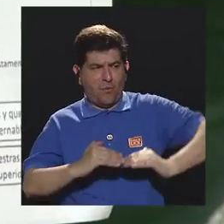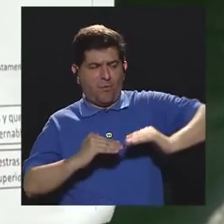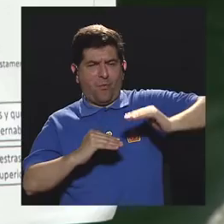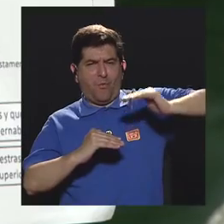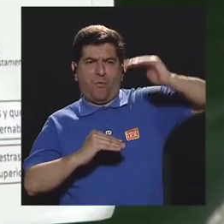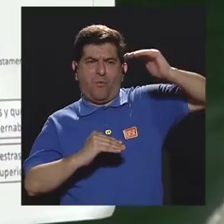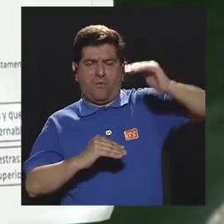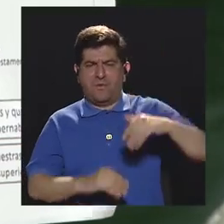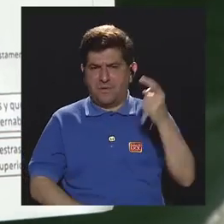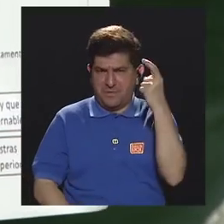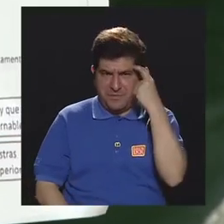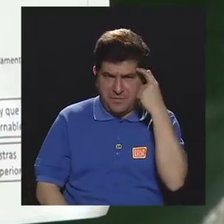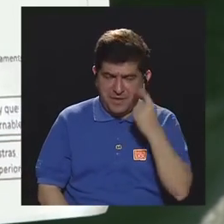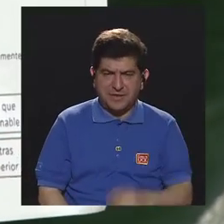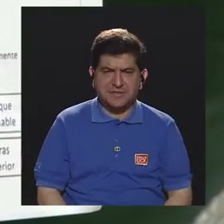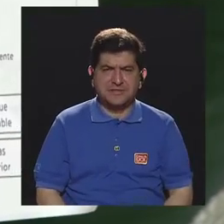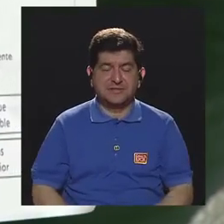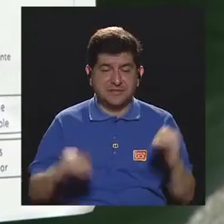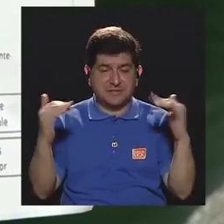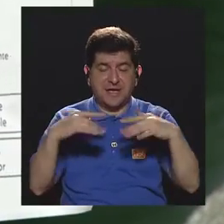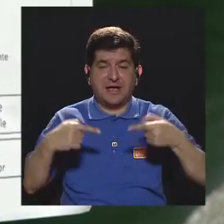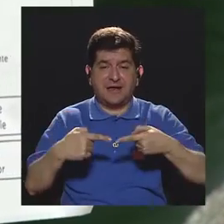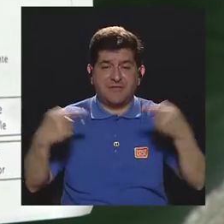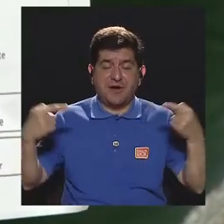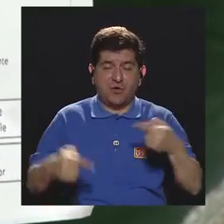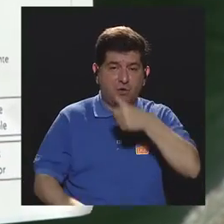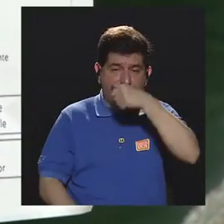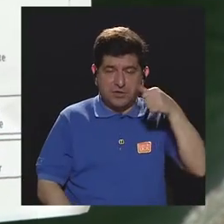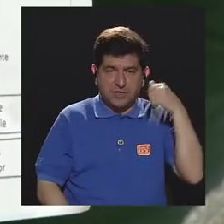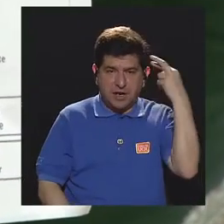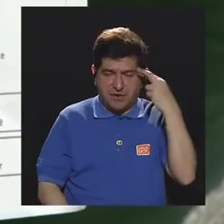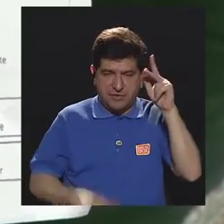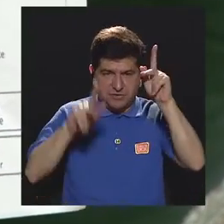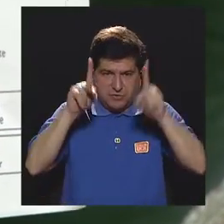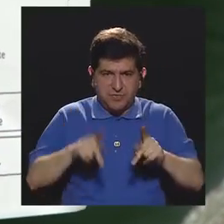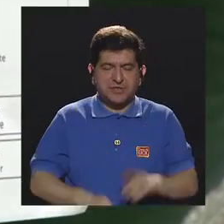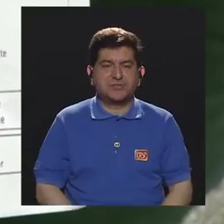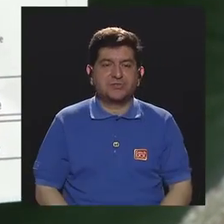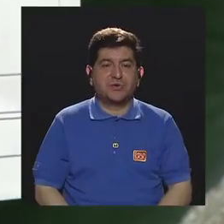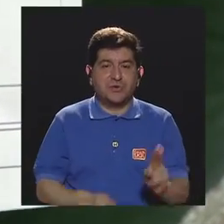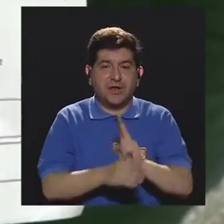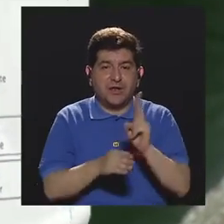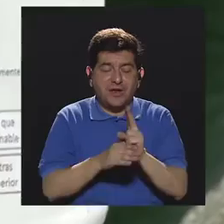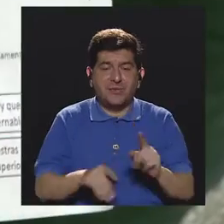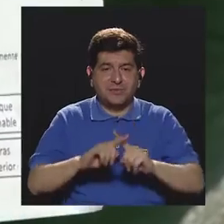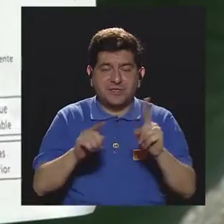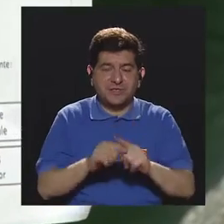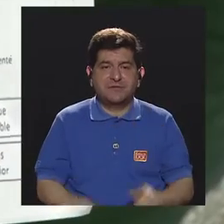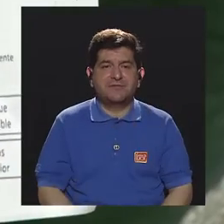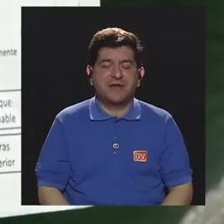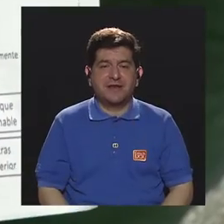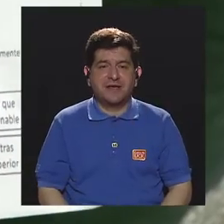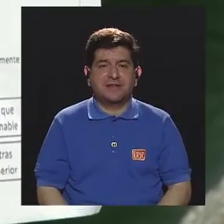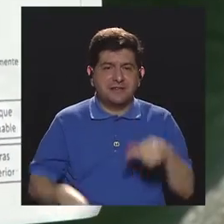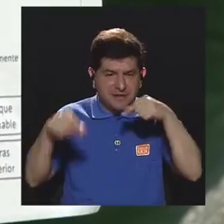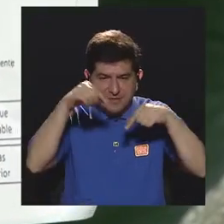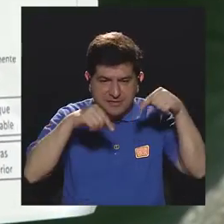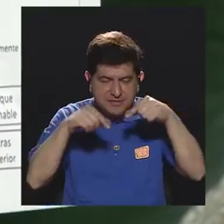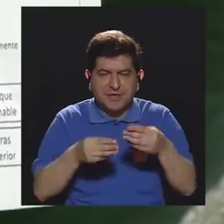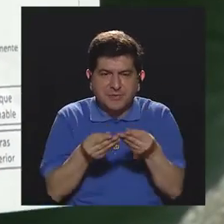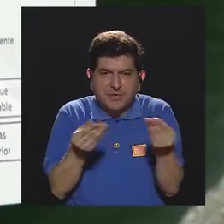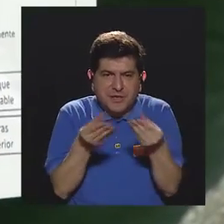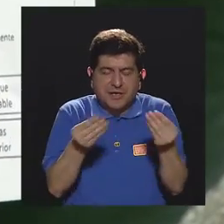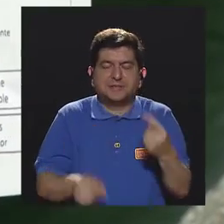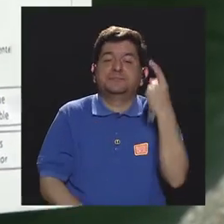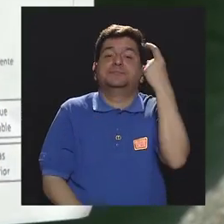alta, porque imagínate que si se dio una guerra contra la droga solo por los adictos a químicas, imagínate todos los adictos que deben haber.